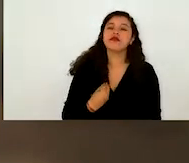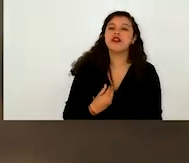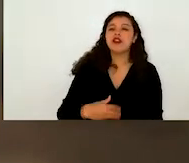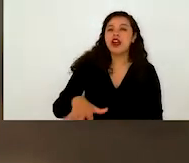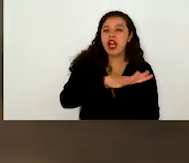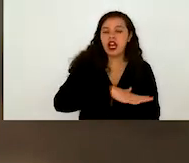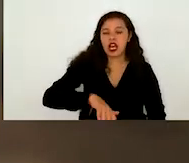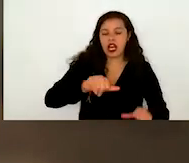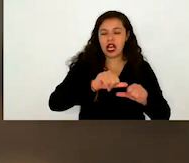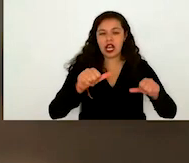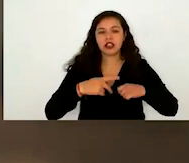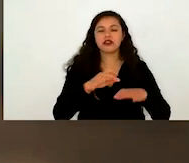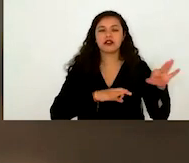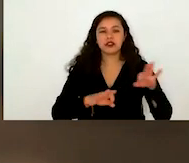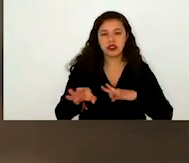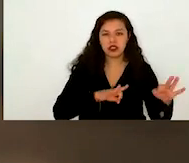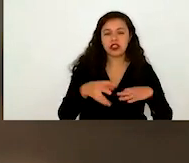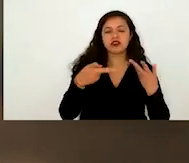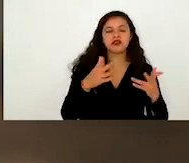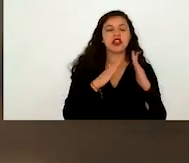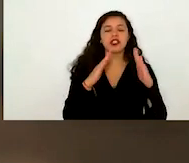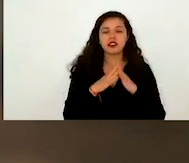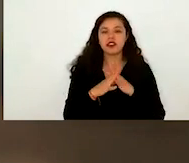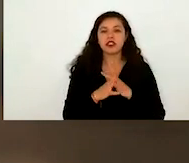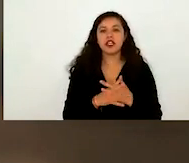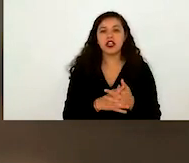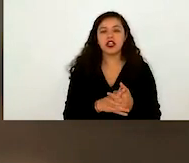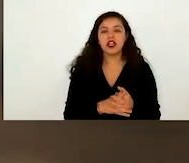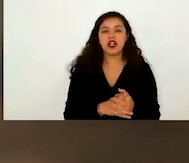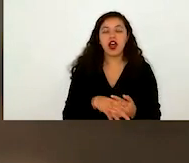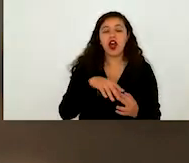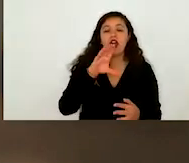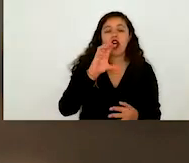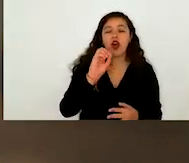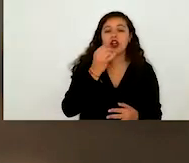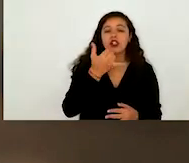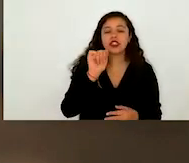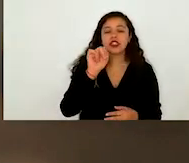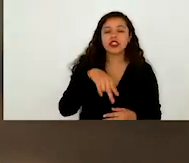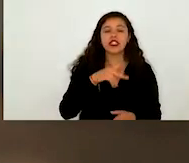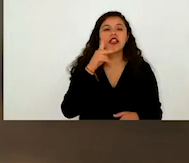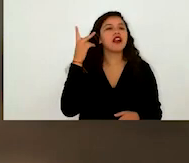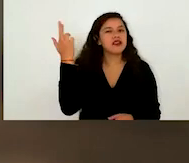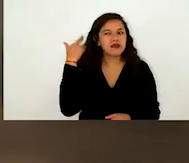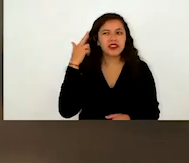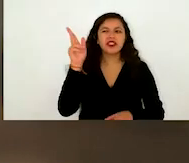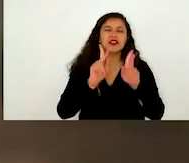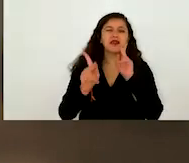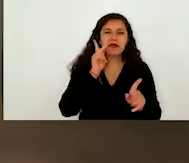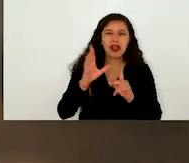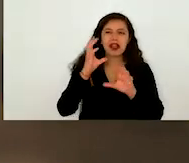estos trabajos están en su casta 80 grados hoy en otras pláticas hoy en el ruido del camión